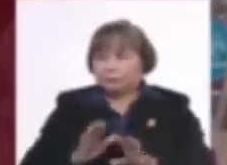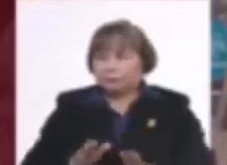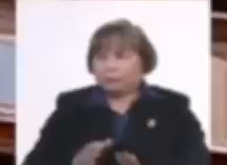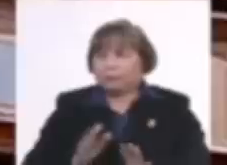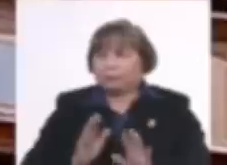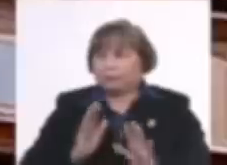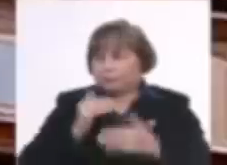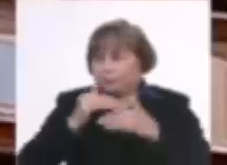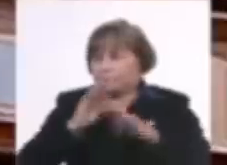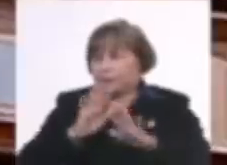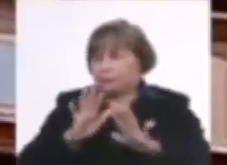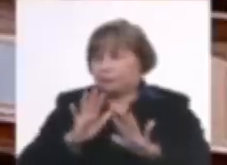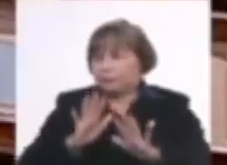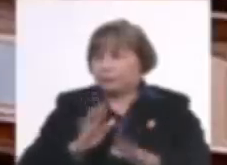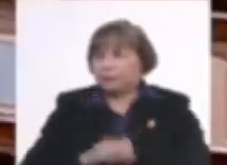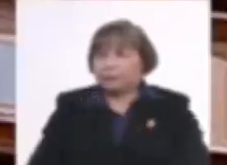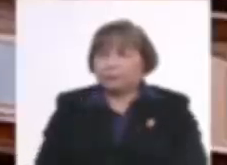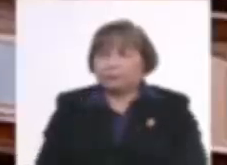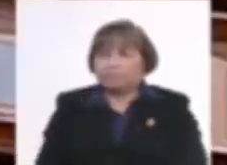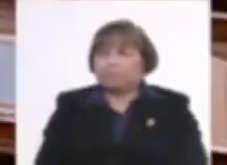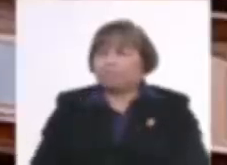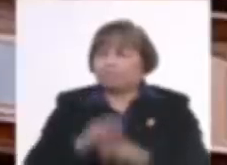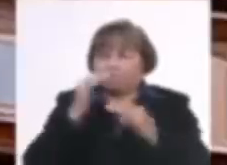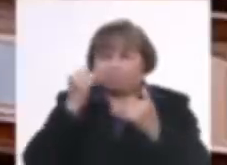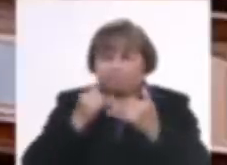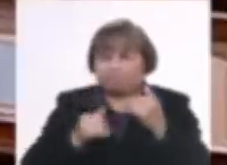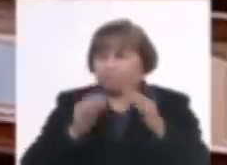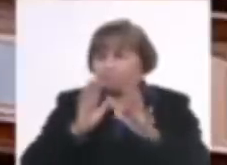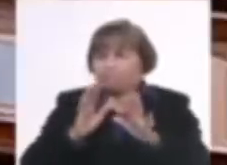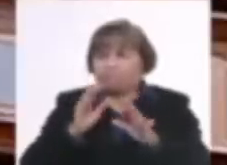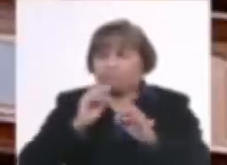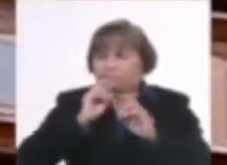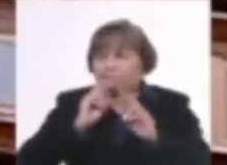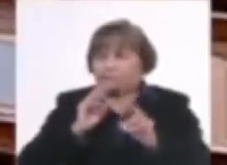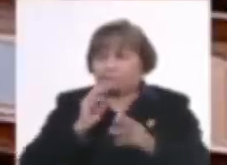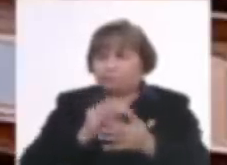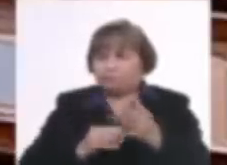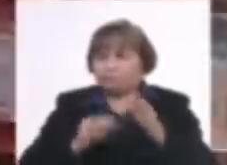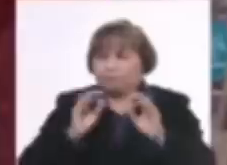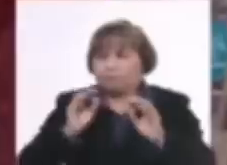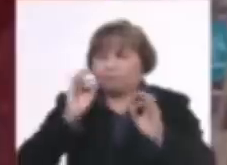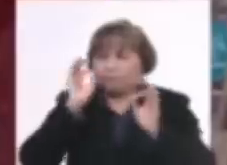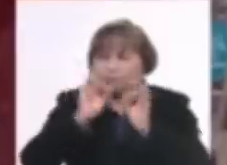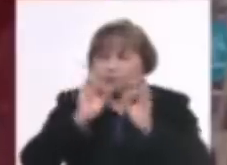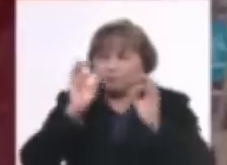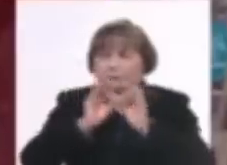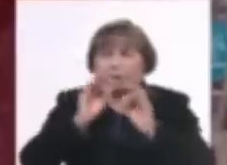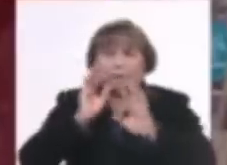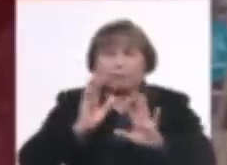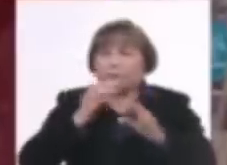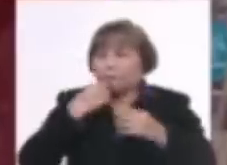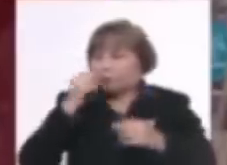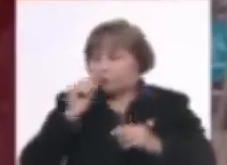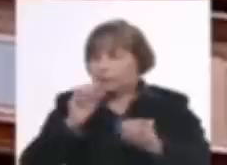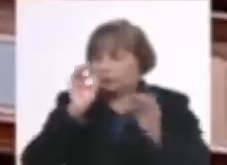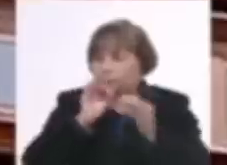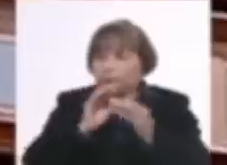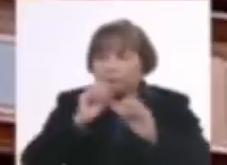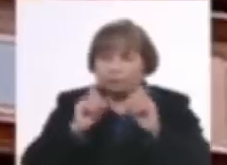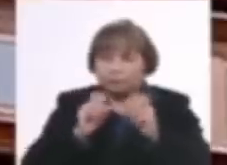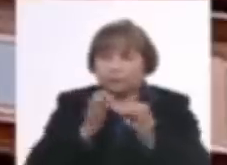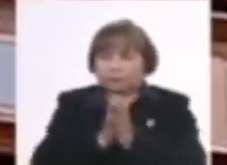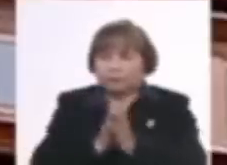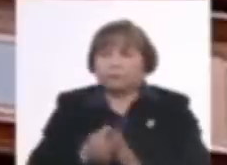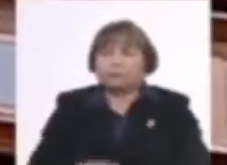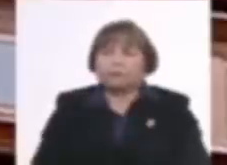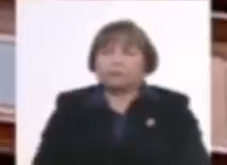Proyecto, señorita congresista, Jenny. Congresista Moyano, sí, que sí. Termine de responder. Sea usted precisa para responder y que la congresista siga haciendo las